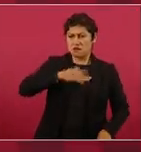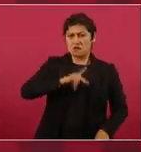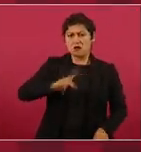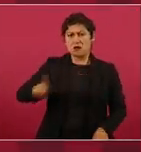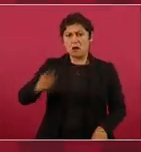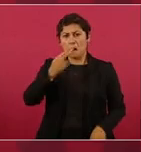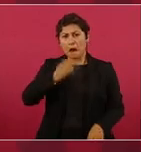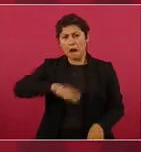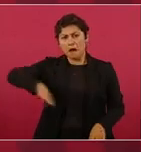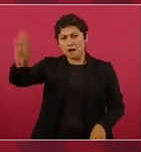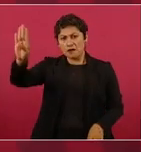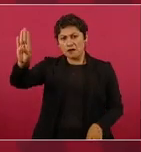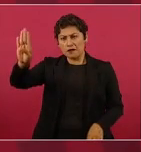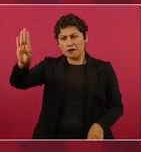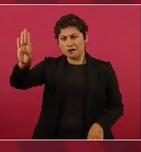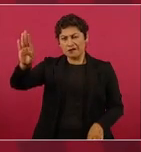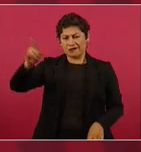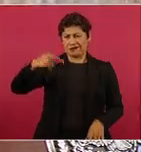decir hitleriano?